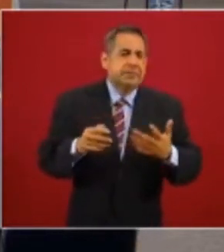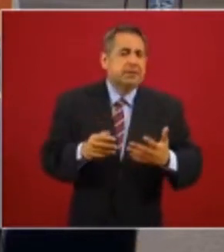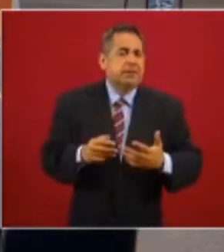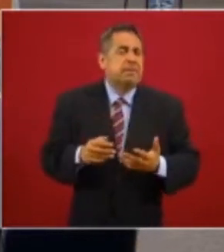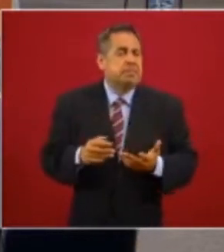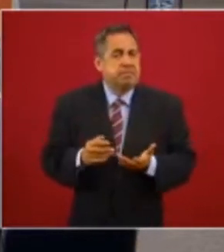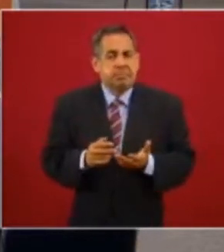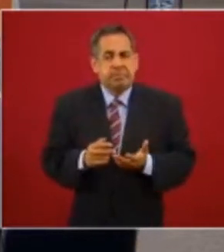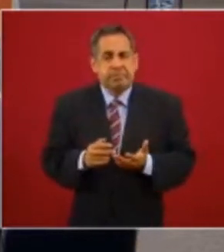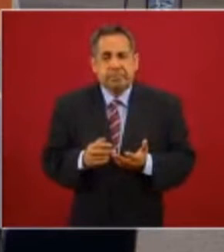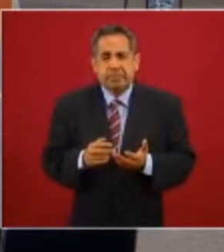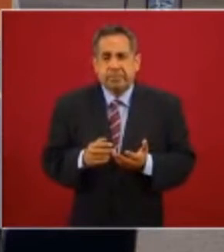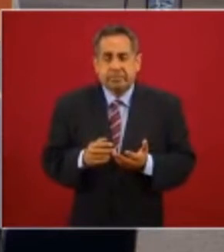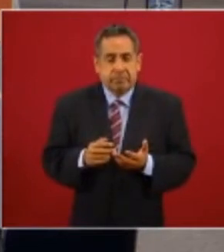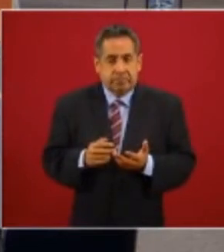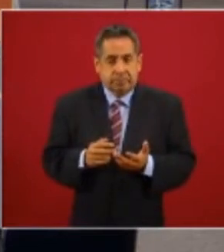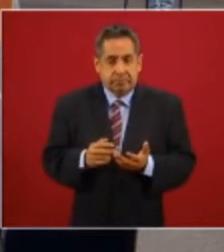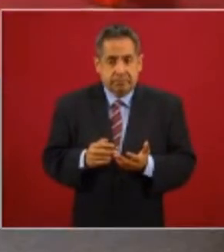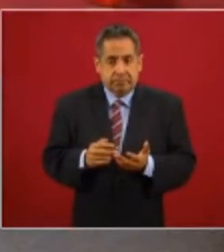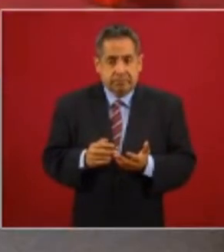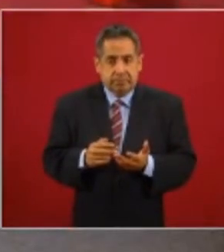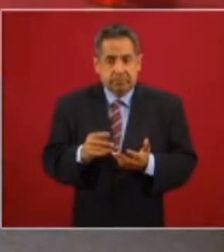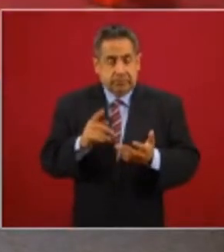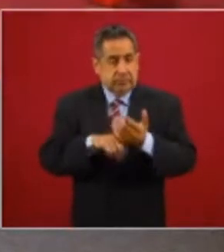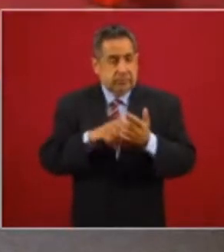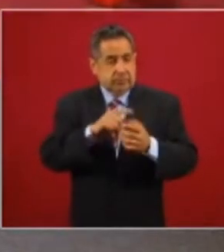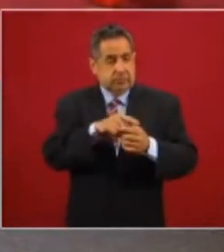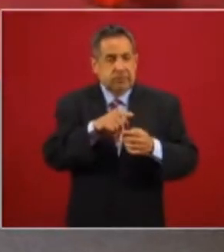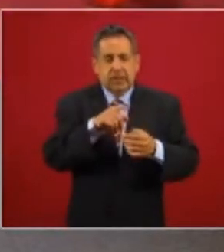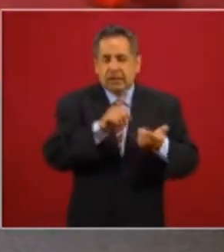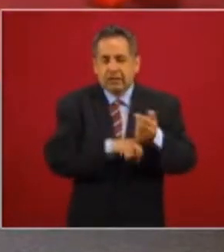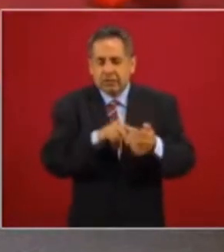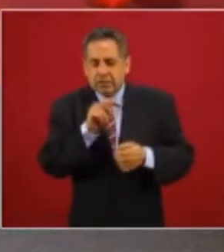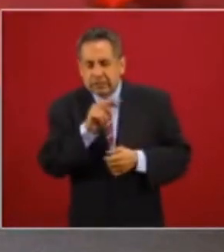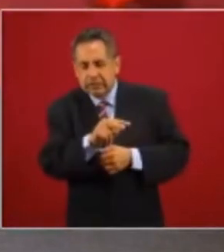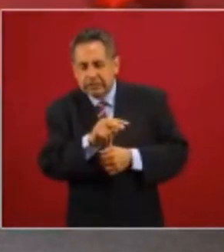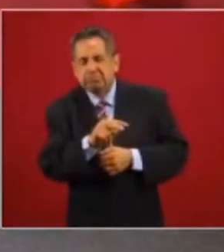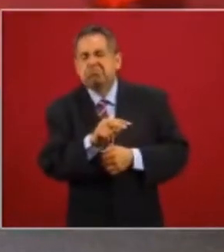de una clara asociación